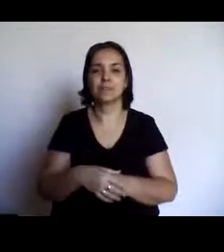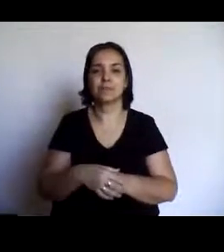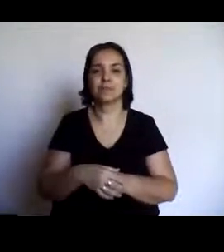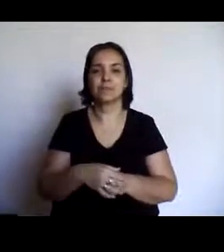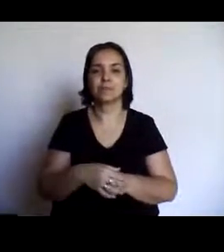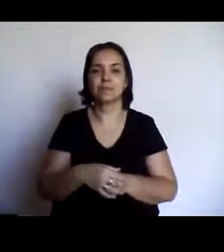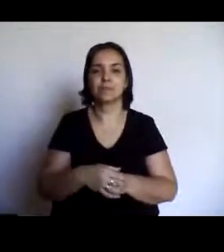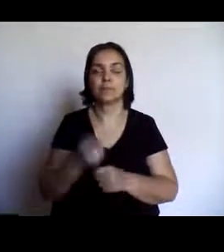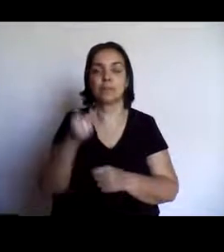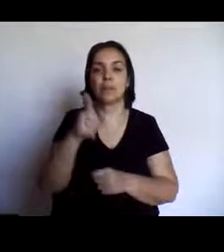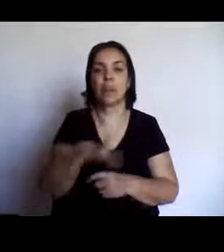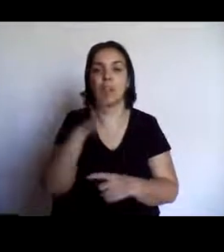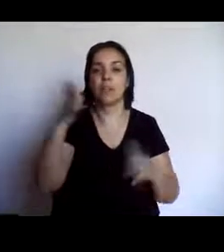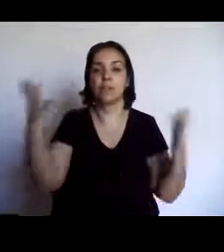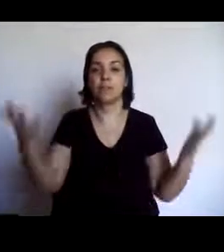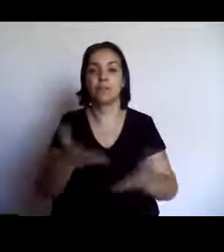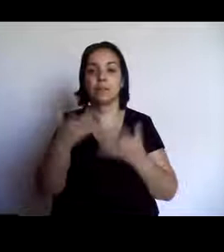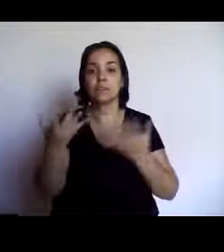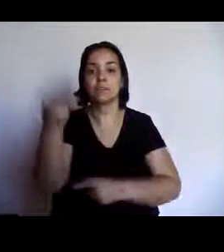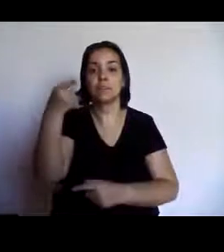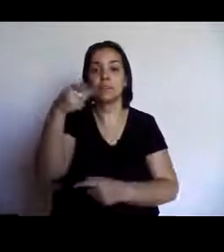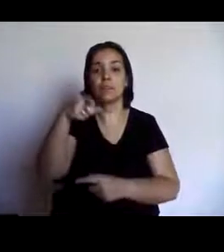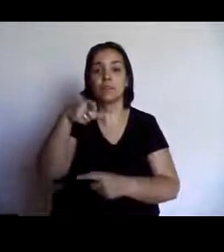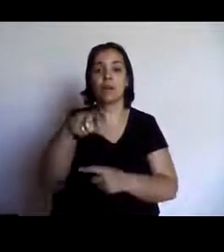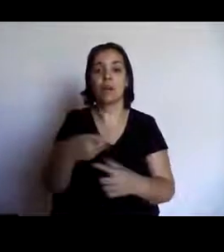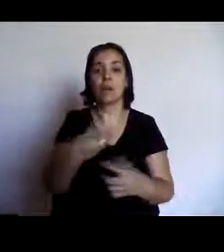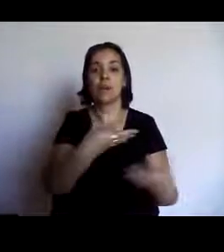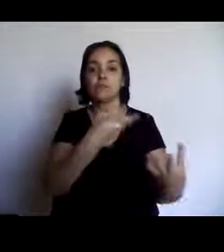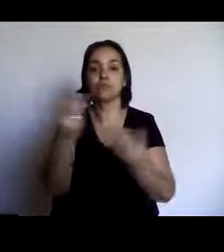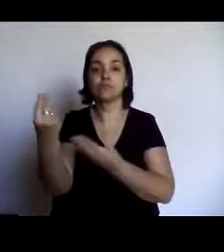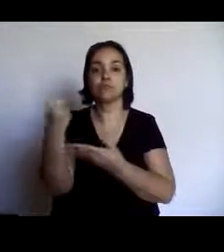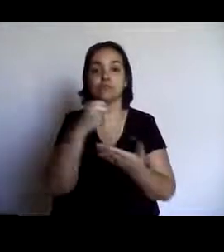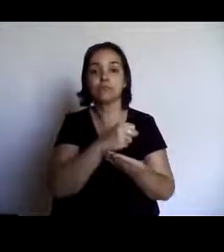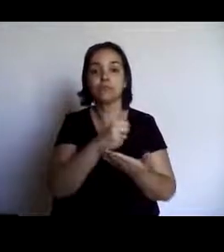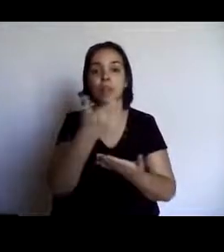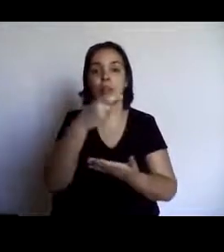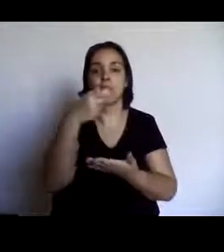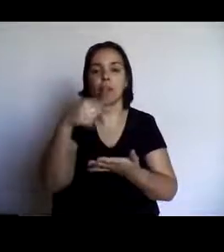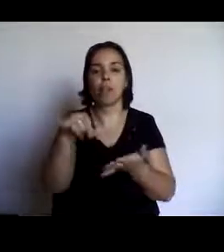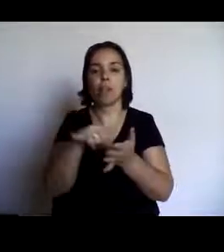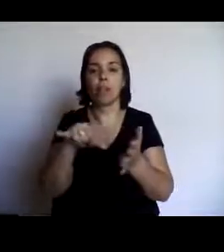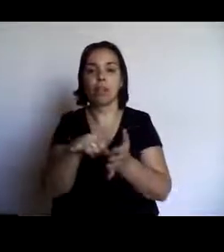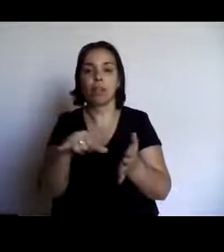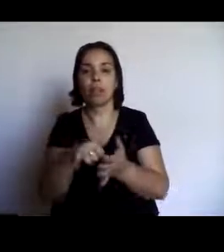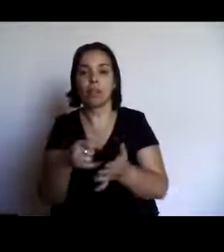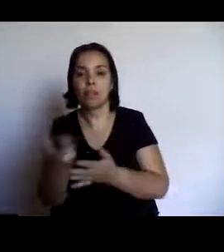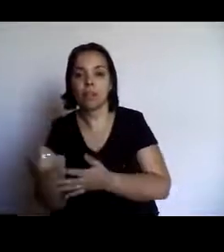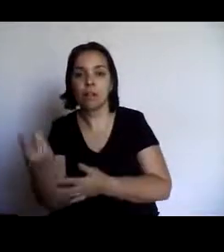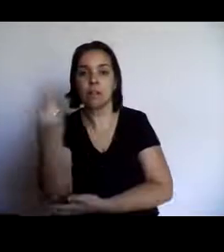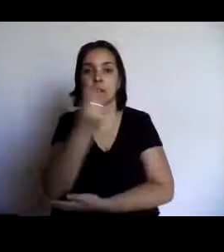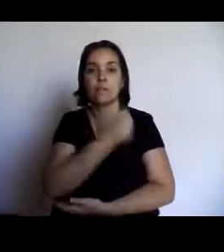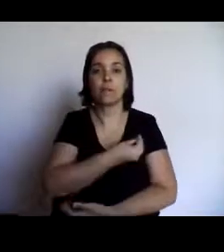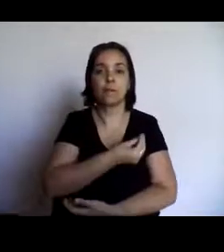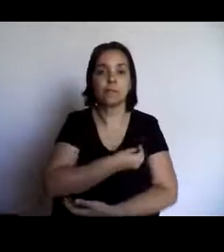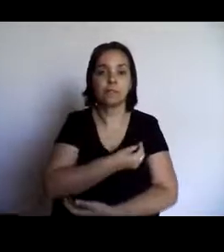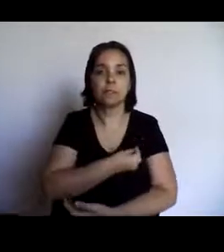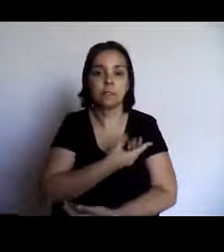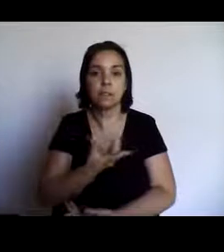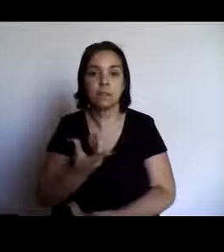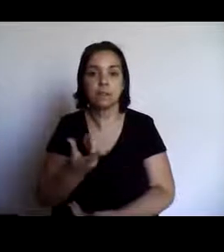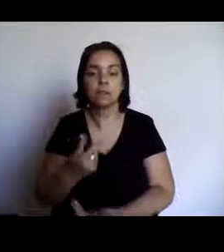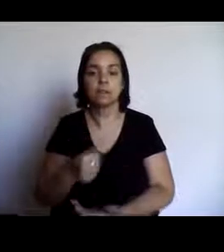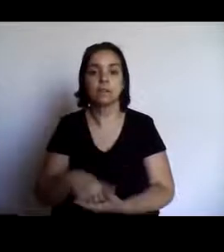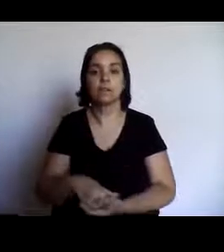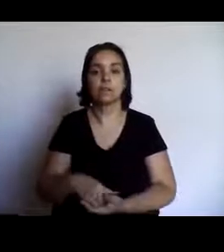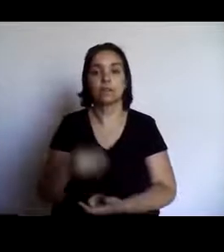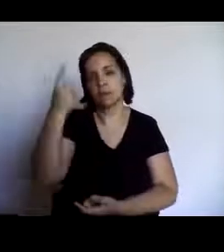con estas actuaciones también hay una serie de municipios de todo el entorno de Plasencia, de todas las zonas que, como sabéis, tienen que